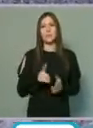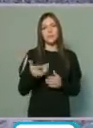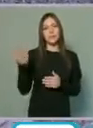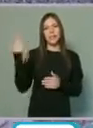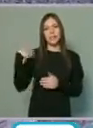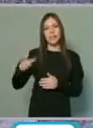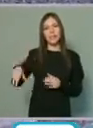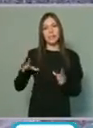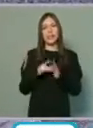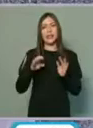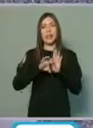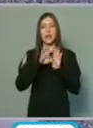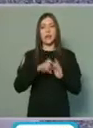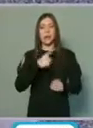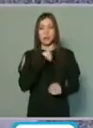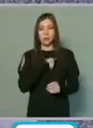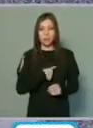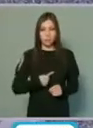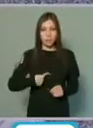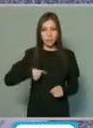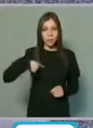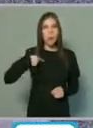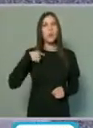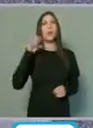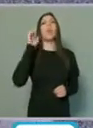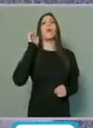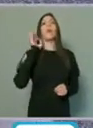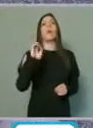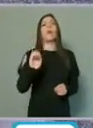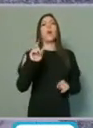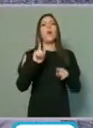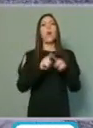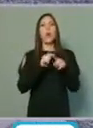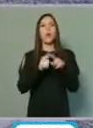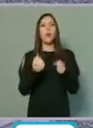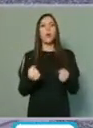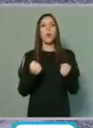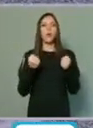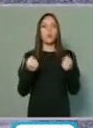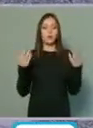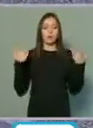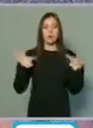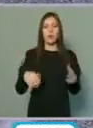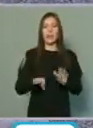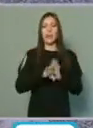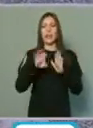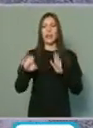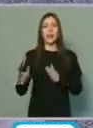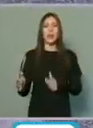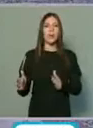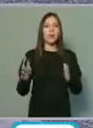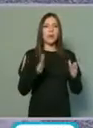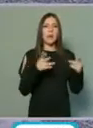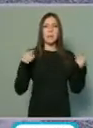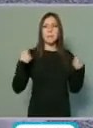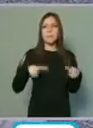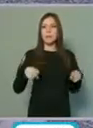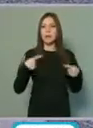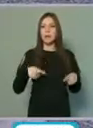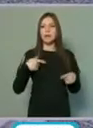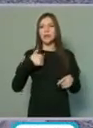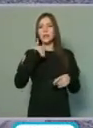un escote pronunciado o algún punto de color muy fuerte. Exacto. Pero, ¿qué pasa entonces del otro lado cuando hay gente que